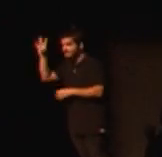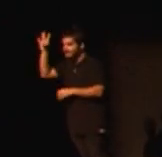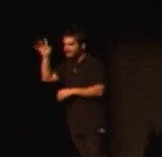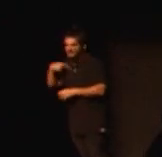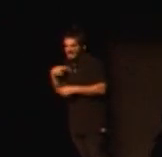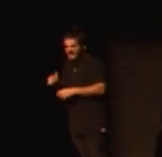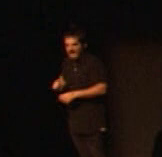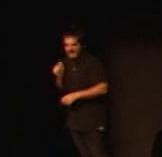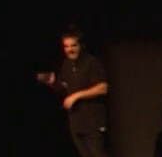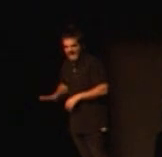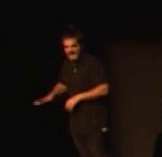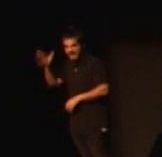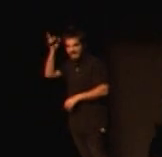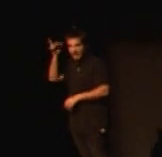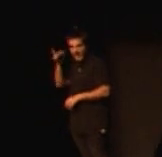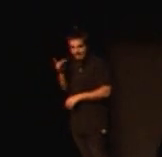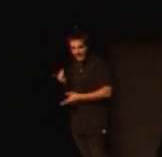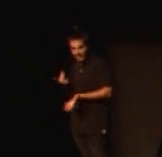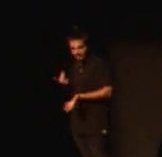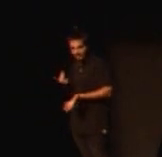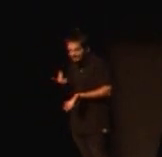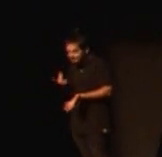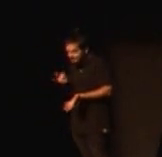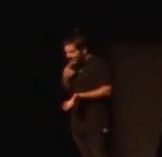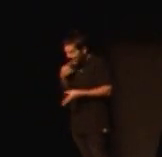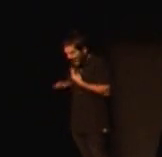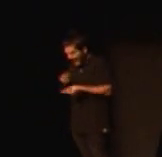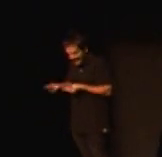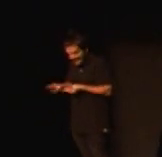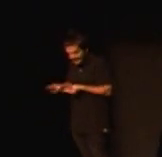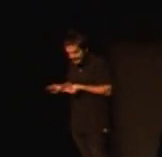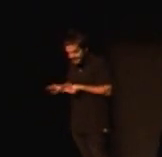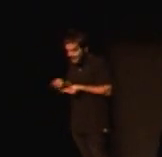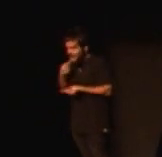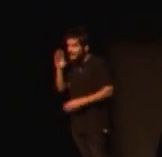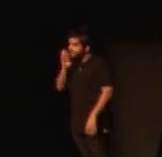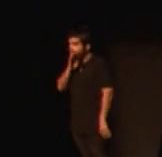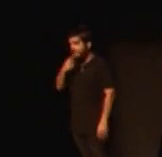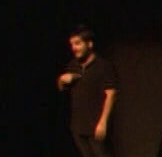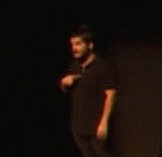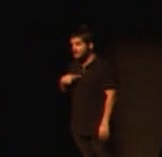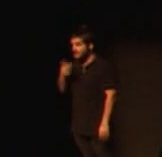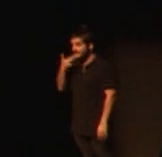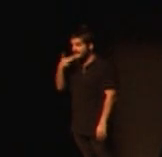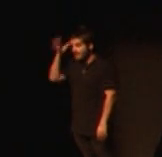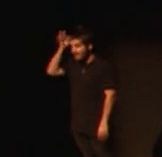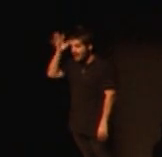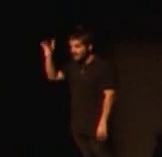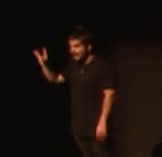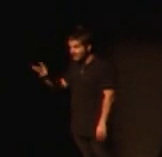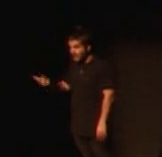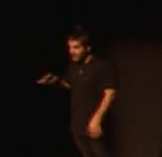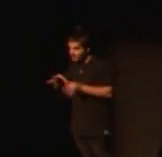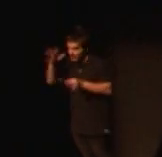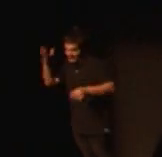ay, dile a tu madre que no tiene ni idea. Si es que todas las personas que me hubieran tocado el pelo les tocara el cuponazo, mi yaya sería multimillonaria